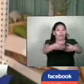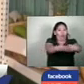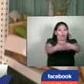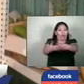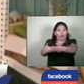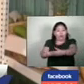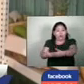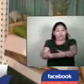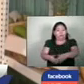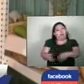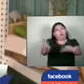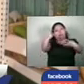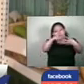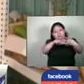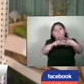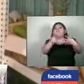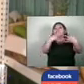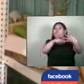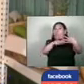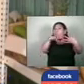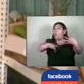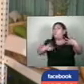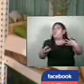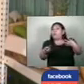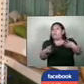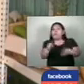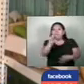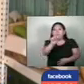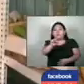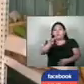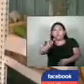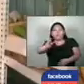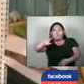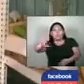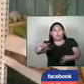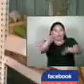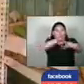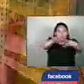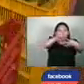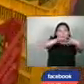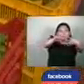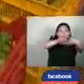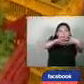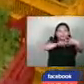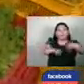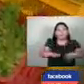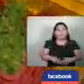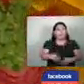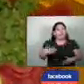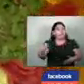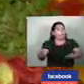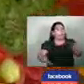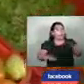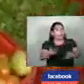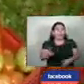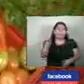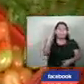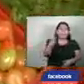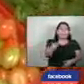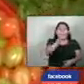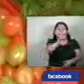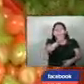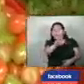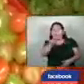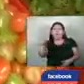quincenal, y actualmente estamos comercializando 125 canastas semanales. Las ventas se hacen entre miércoles y